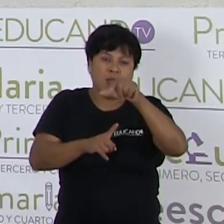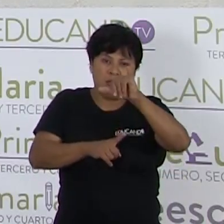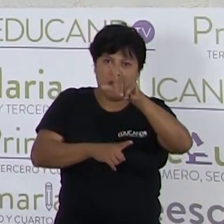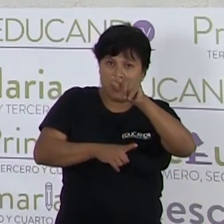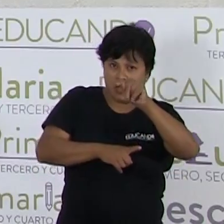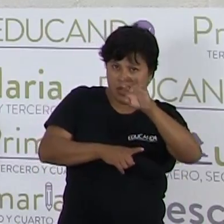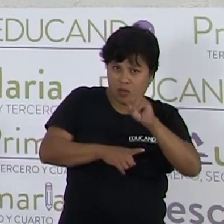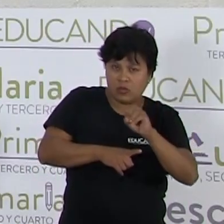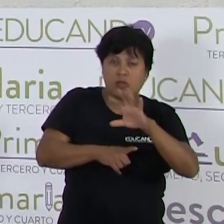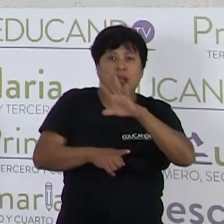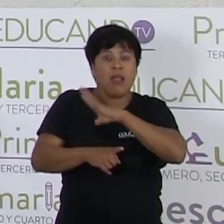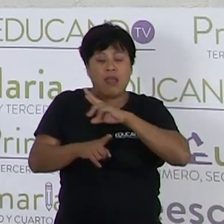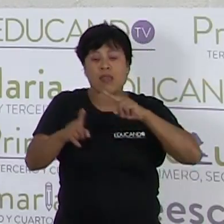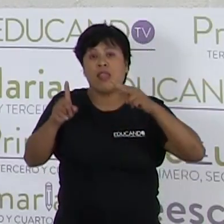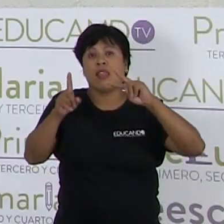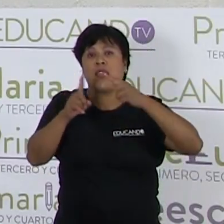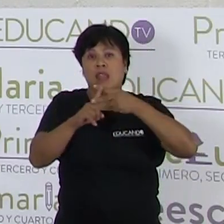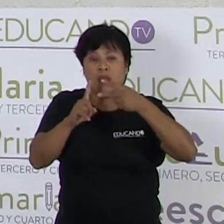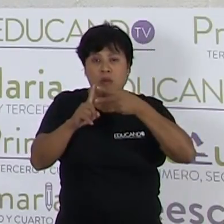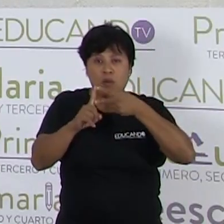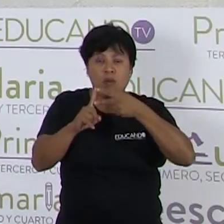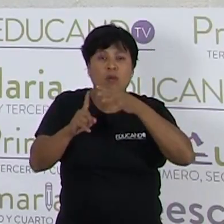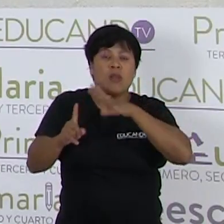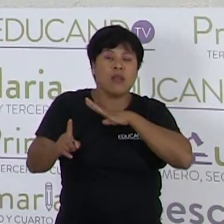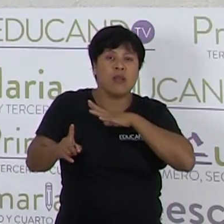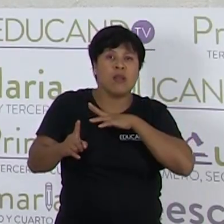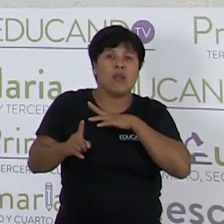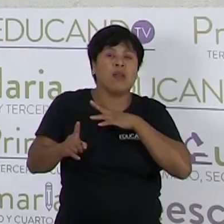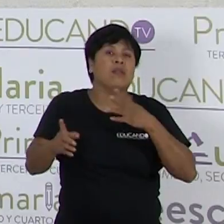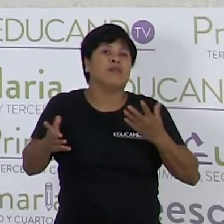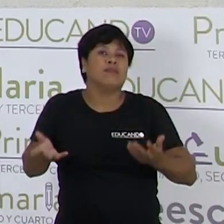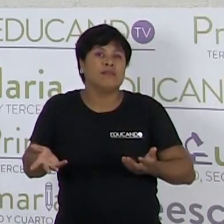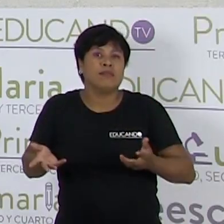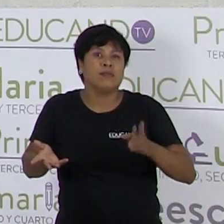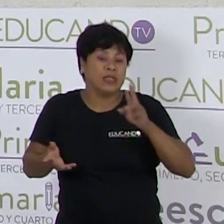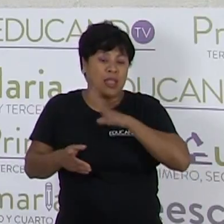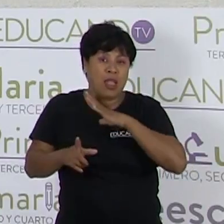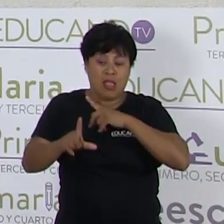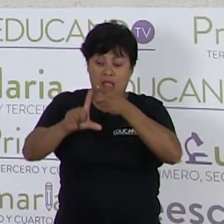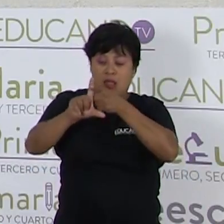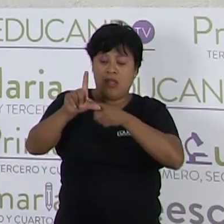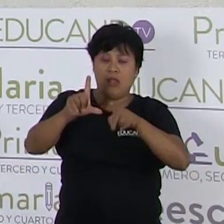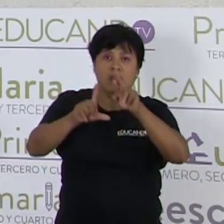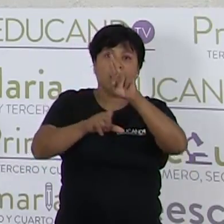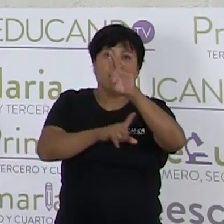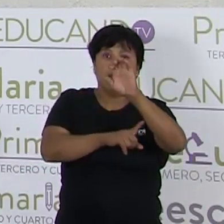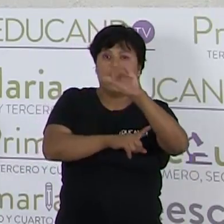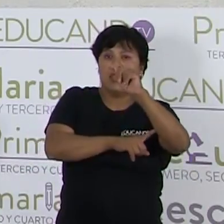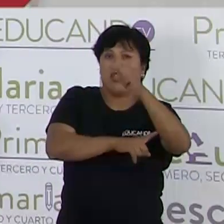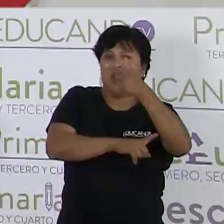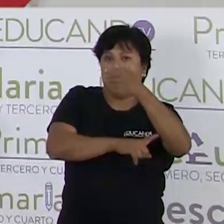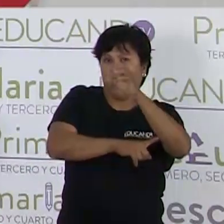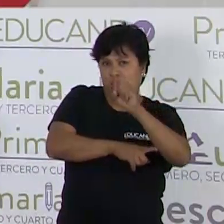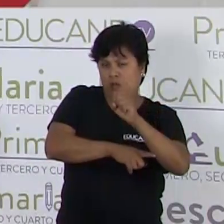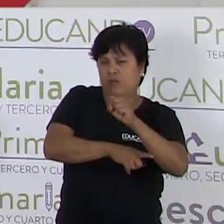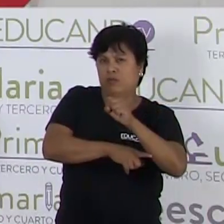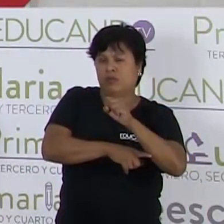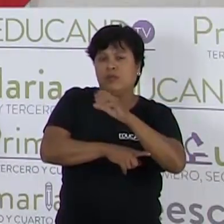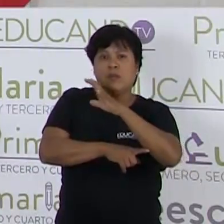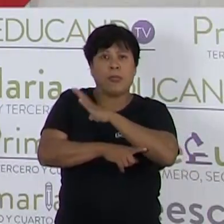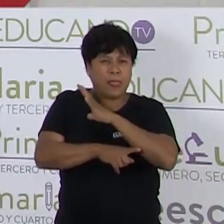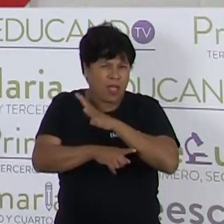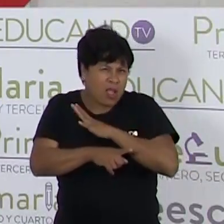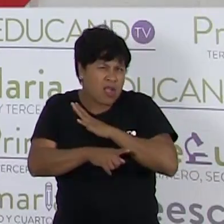equiláteros. Hay triángulos, ¿cómo se le llama a los que tienen un ángulo recto? Triángulos rectángulos.